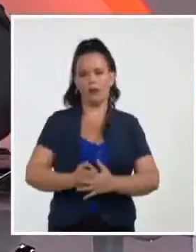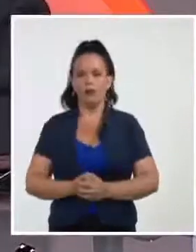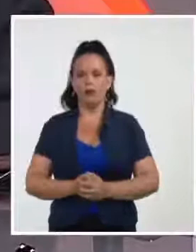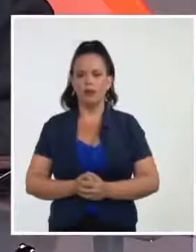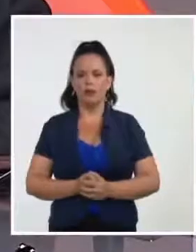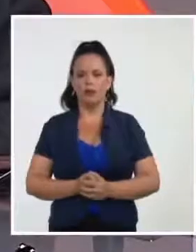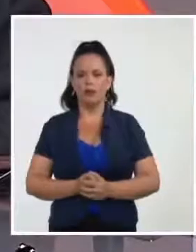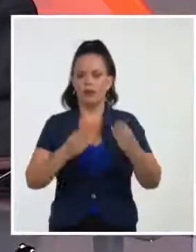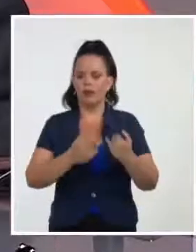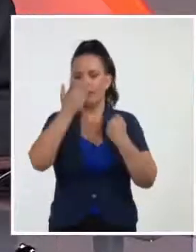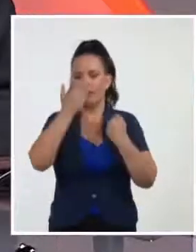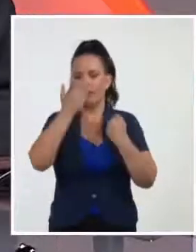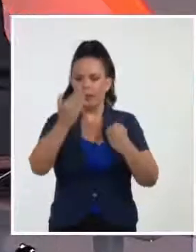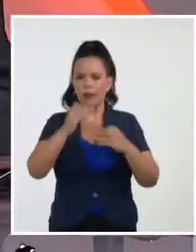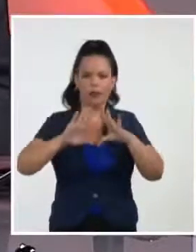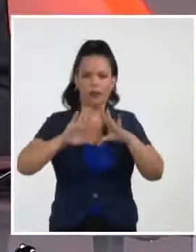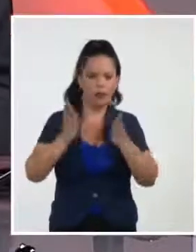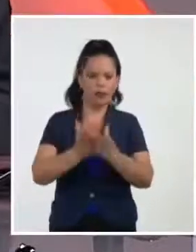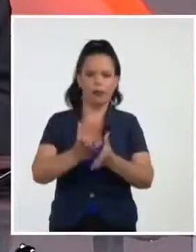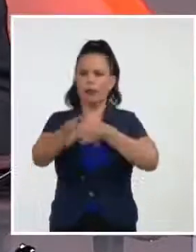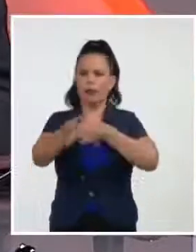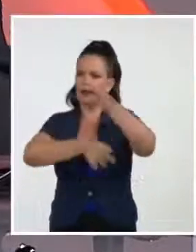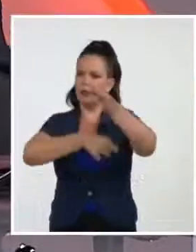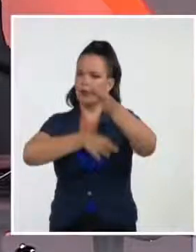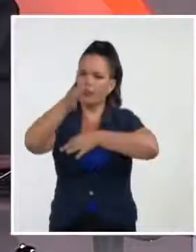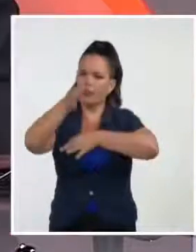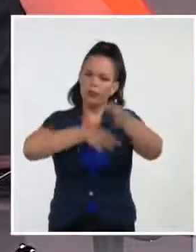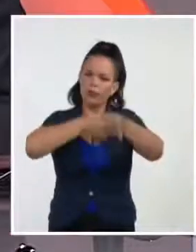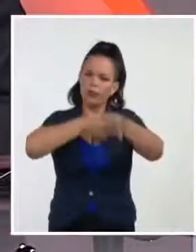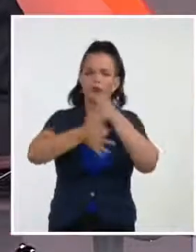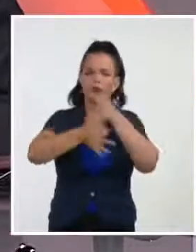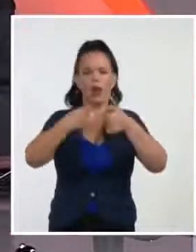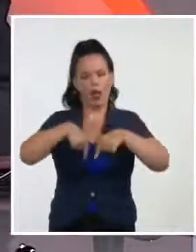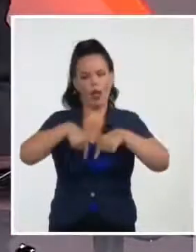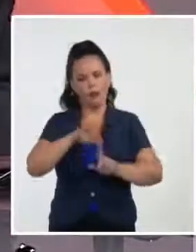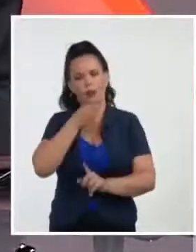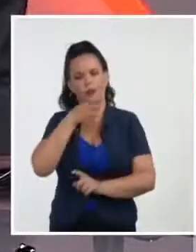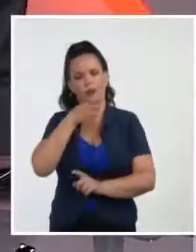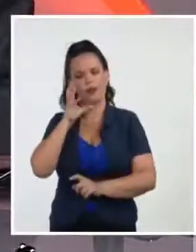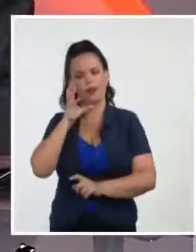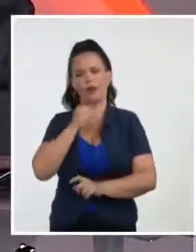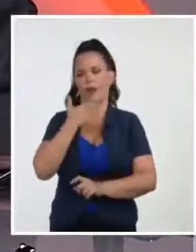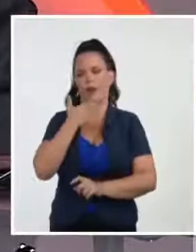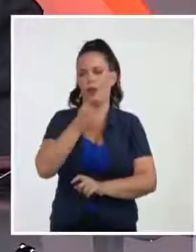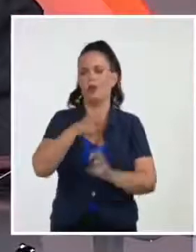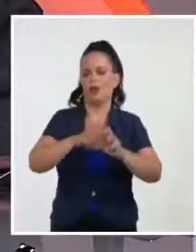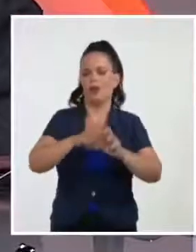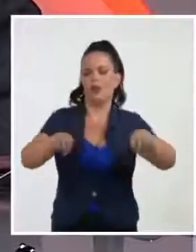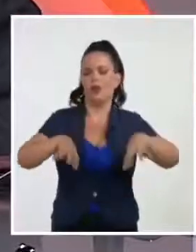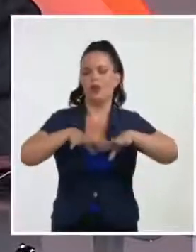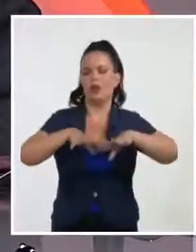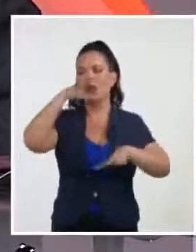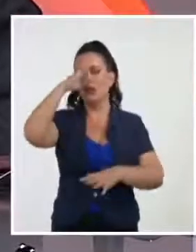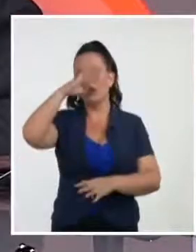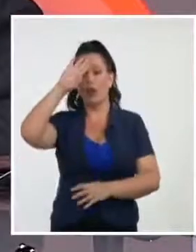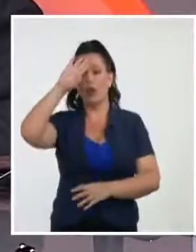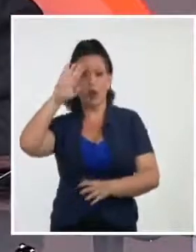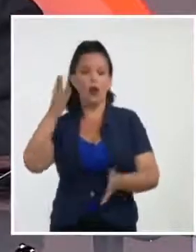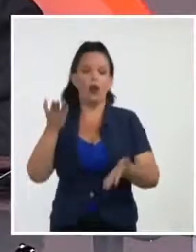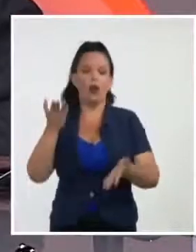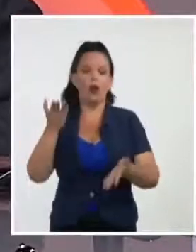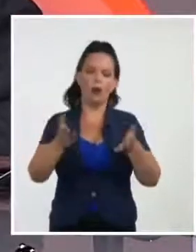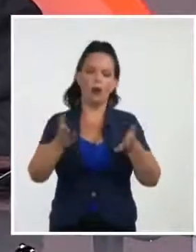estos elementos que nos permiten pues entender el escenario en el que estamos en Cuba y en el mundo, y por supuesto poder